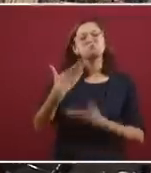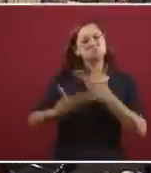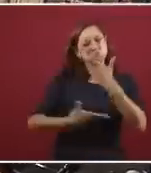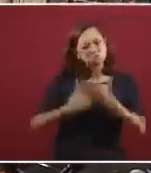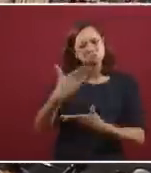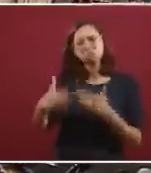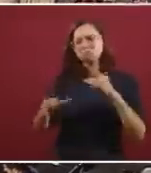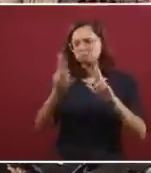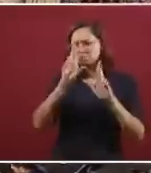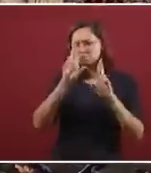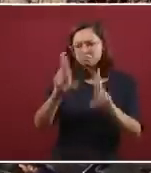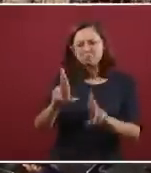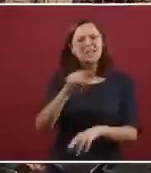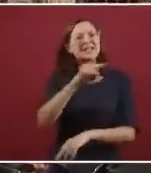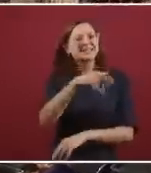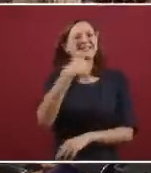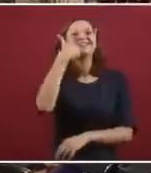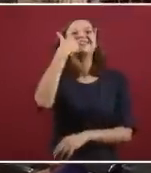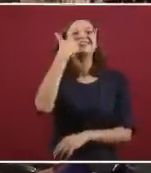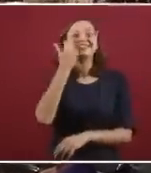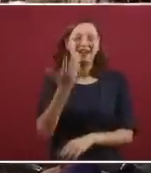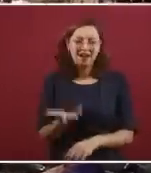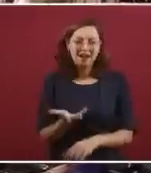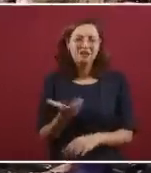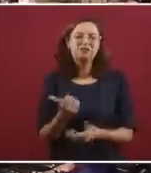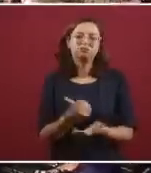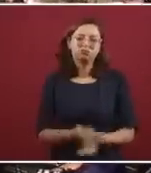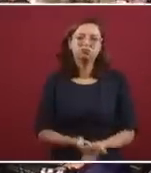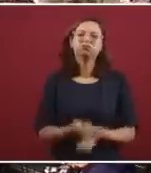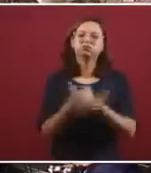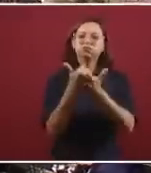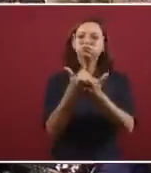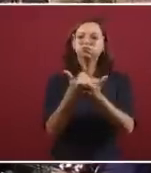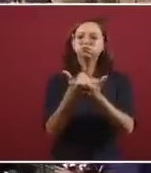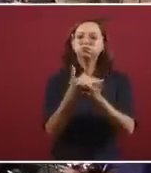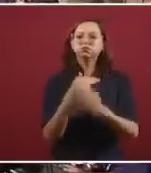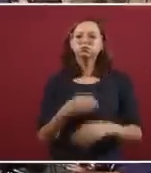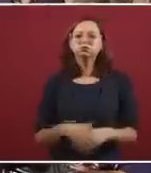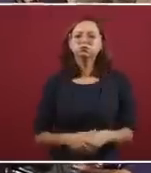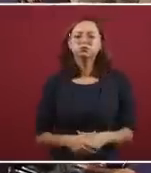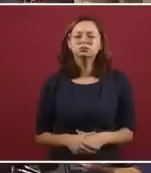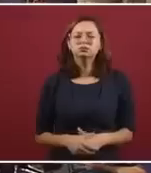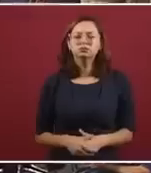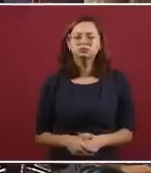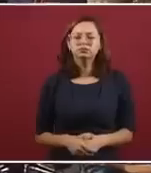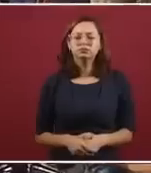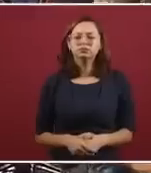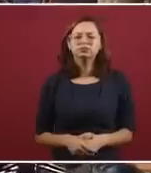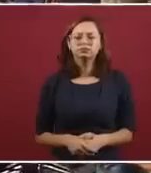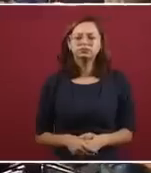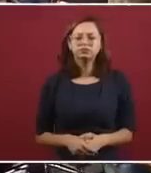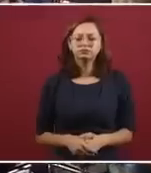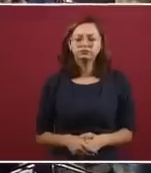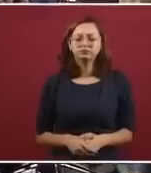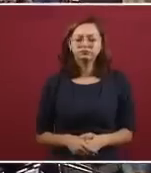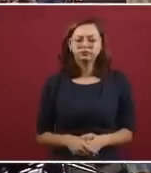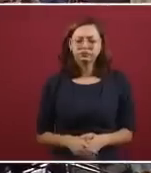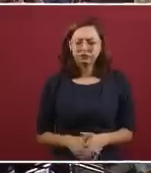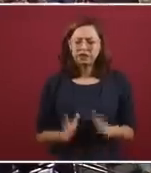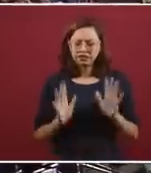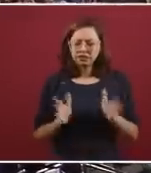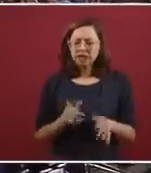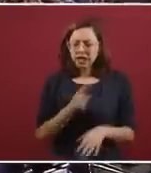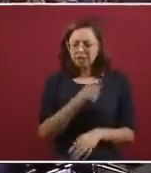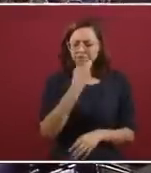ayudar que ya había escuchado me manifestó